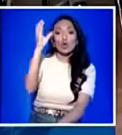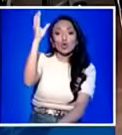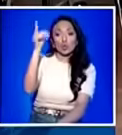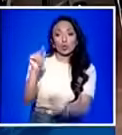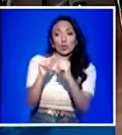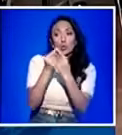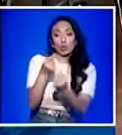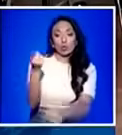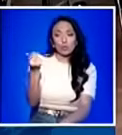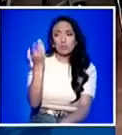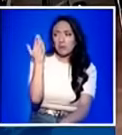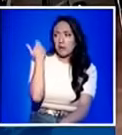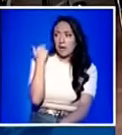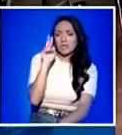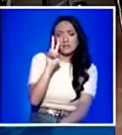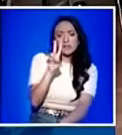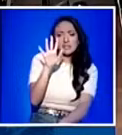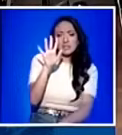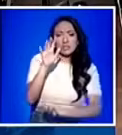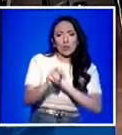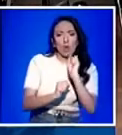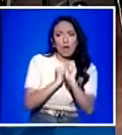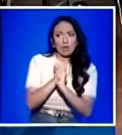que nació hace 25 años.